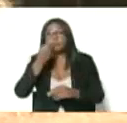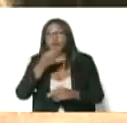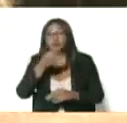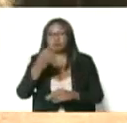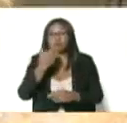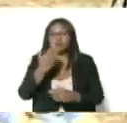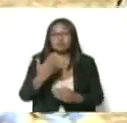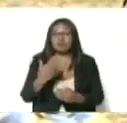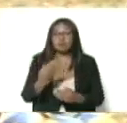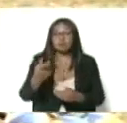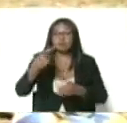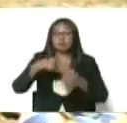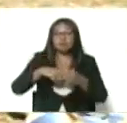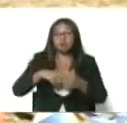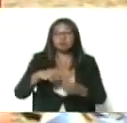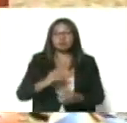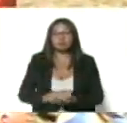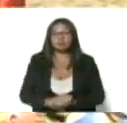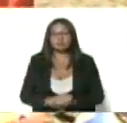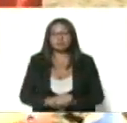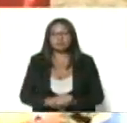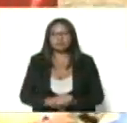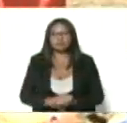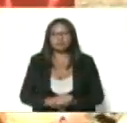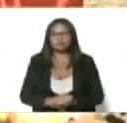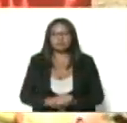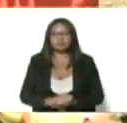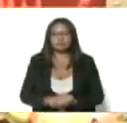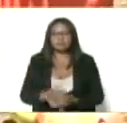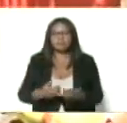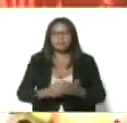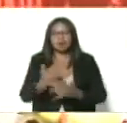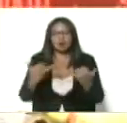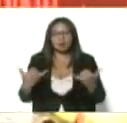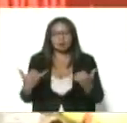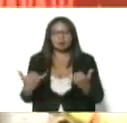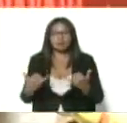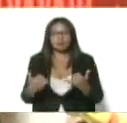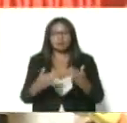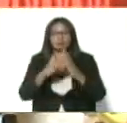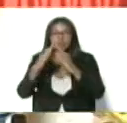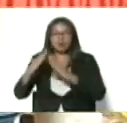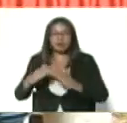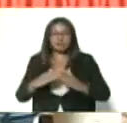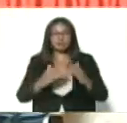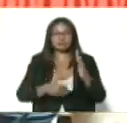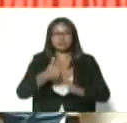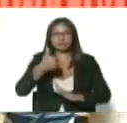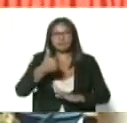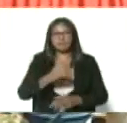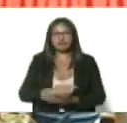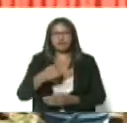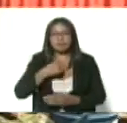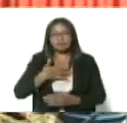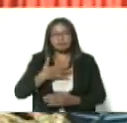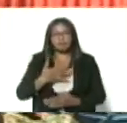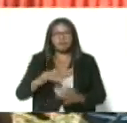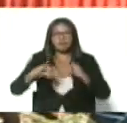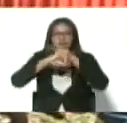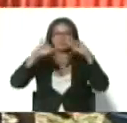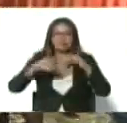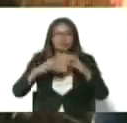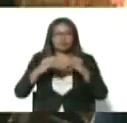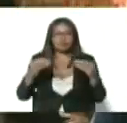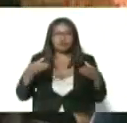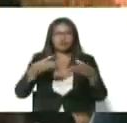habilitar y mucho más ahora que se ha incrementado el número de casas yo me siento feliz presidente en nombre